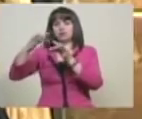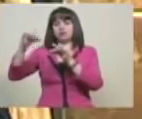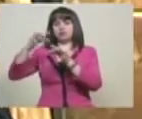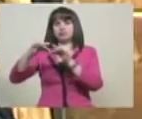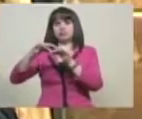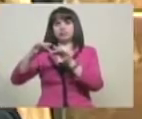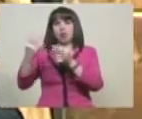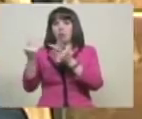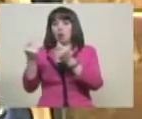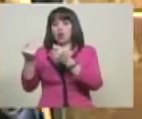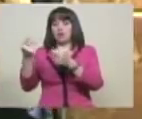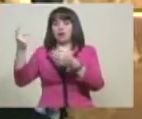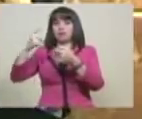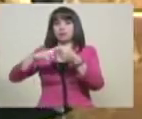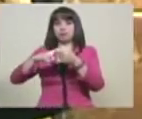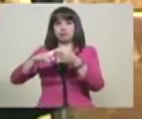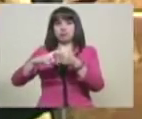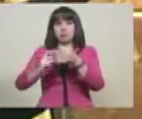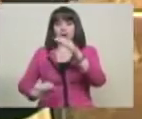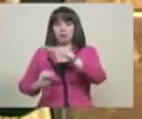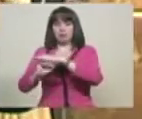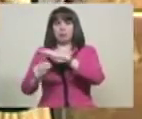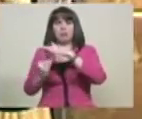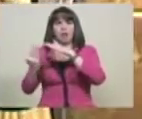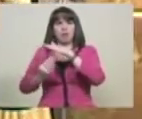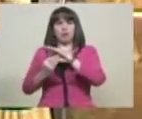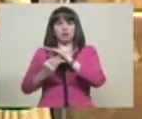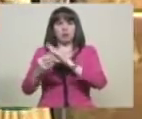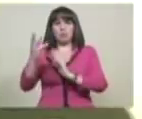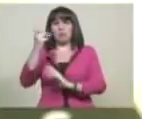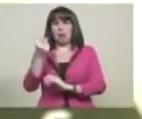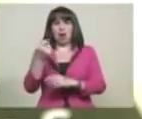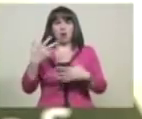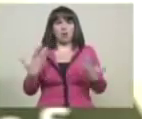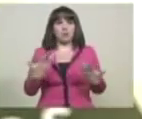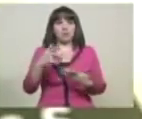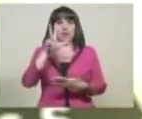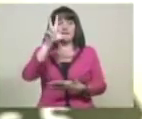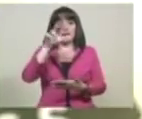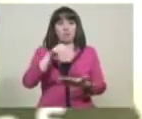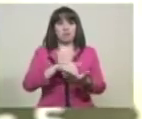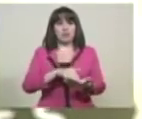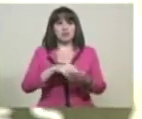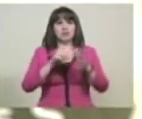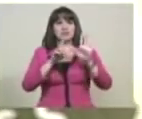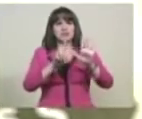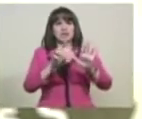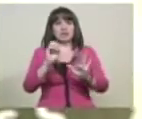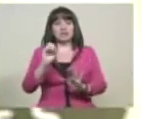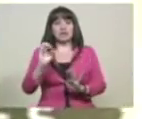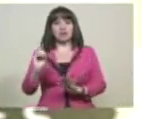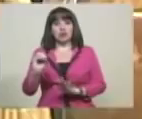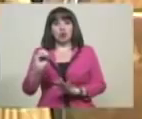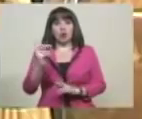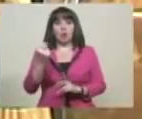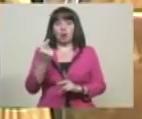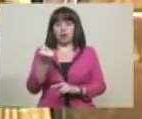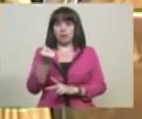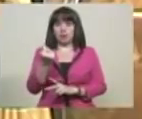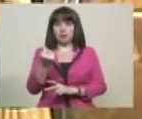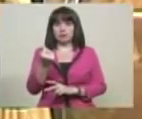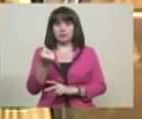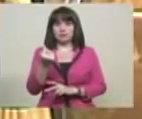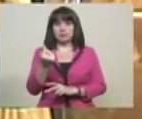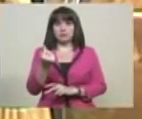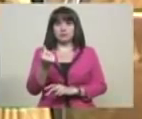y cada petro tendrá un valor de 3.600 bolívares.